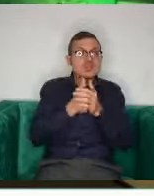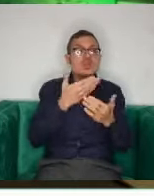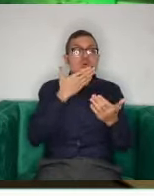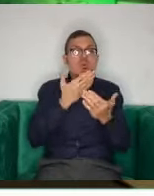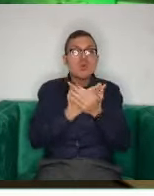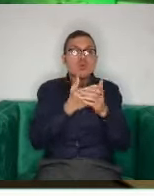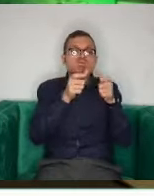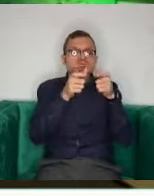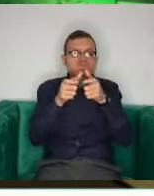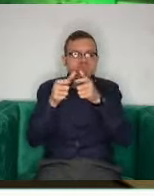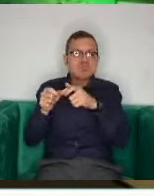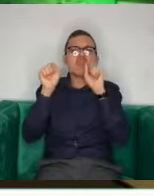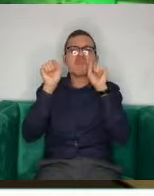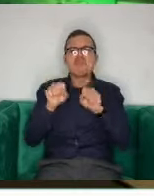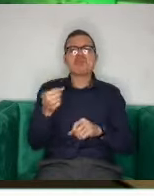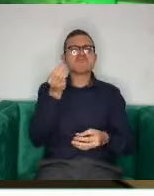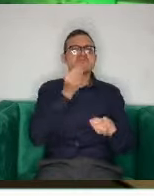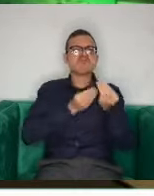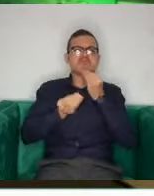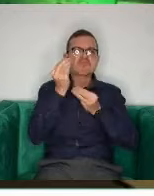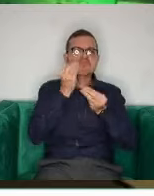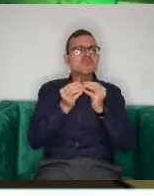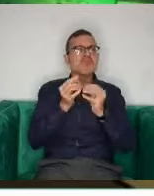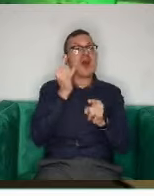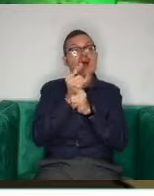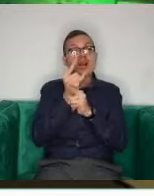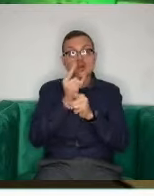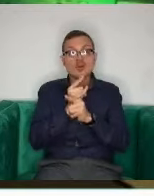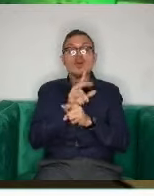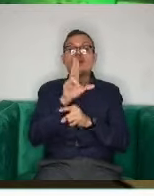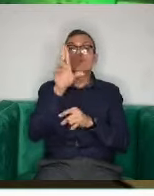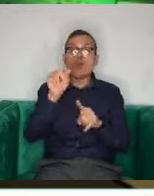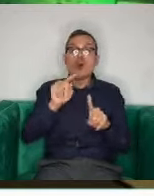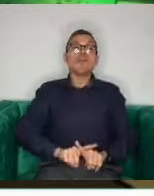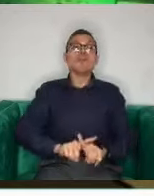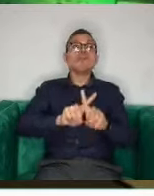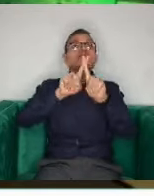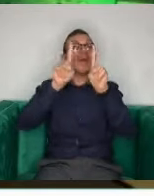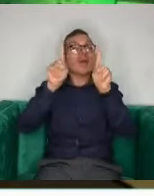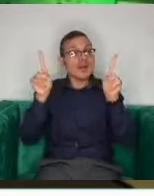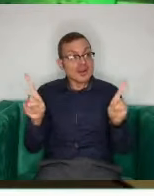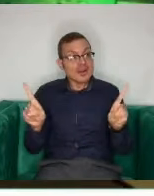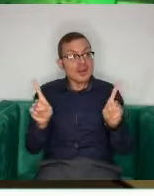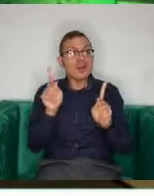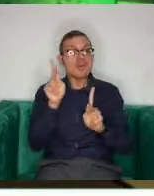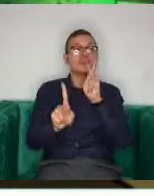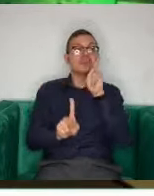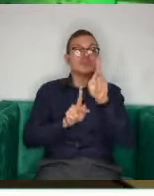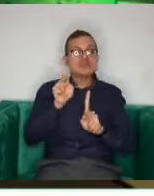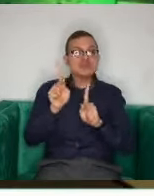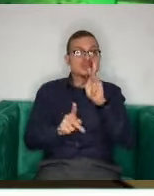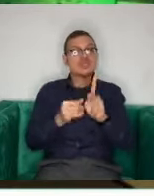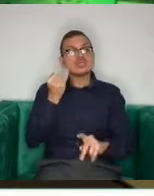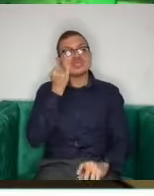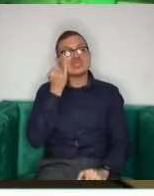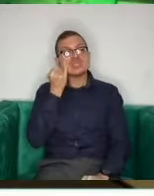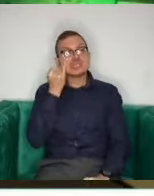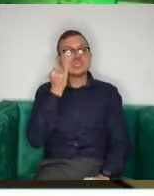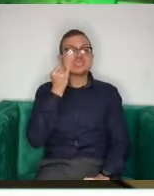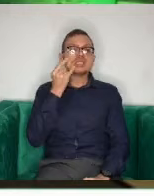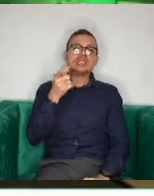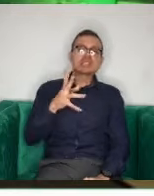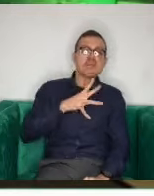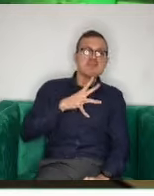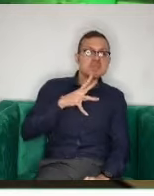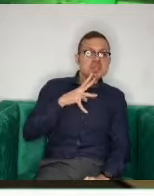que se supone que no, pero las guías dietarias dictan que para las mujeres, si usted va a consumir alcohol, que es